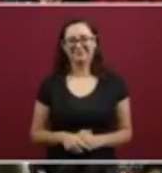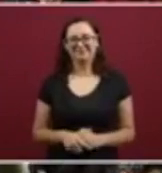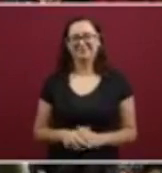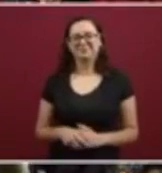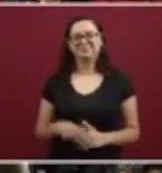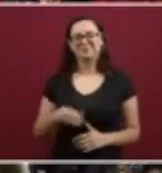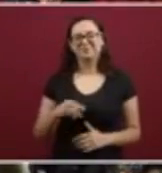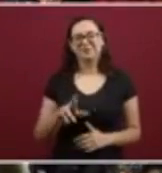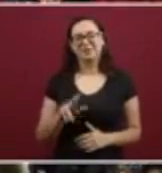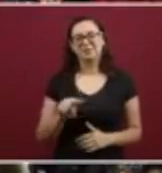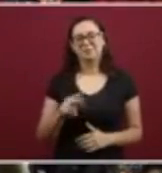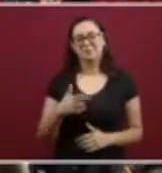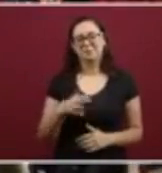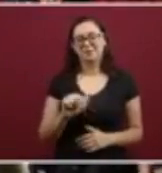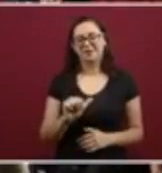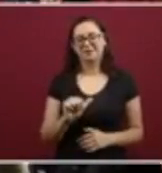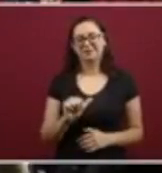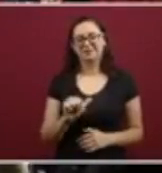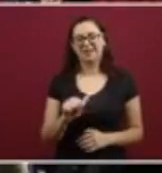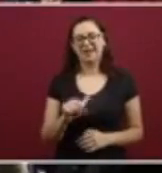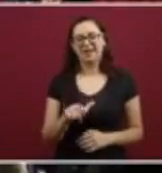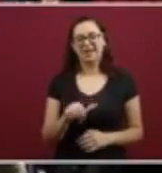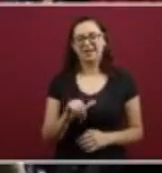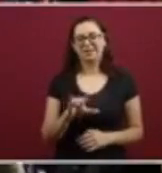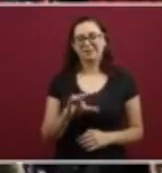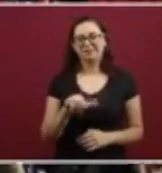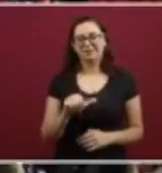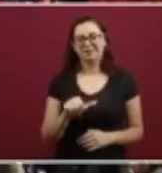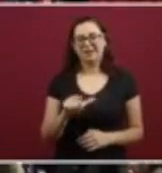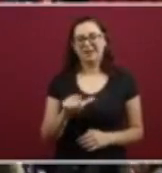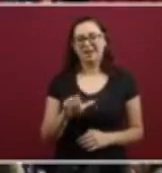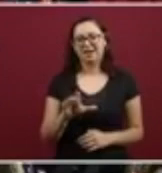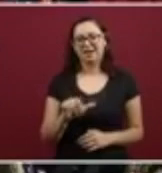Marta Alicia Alcázar Moreno.